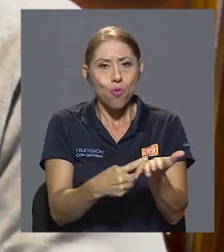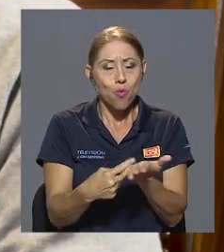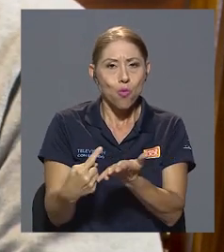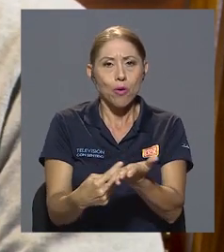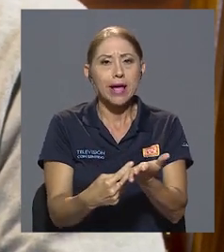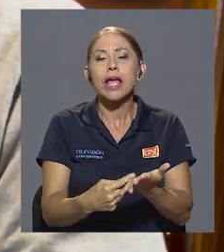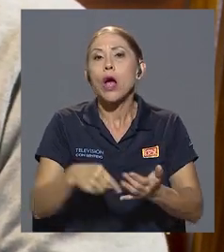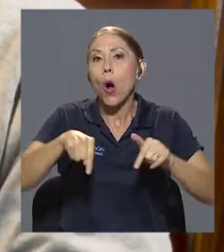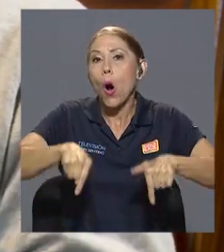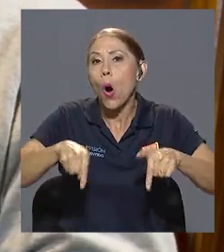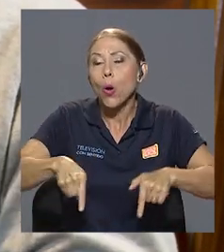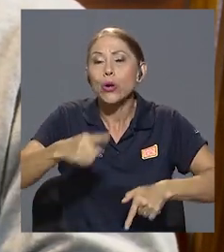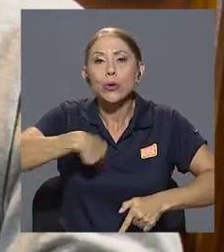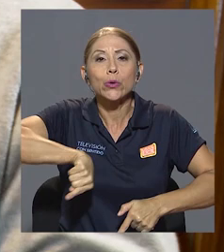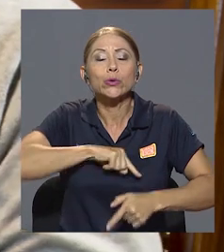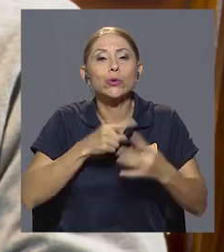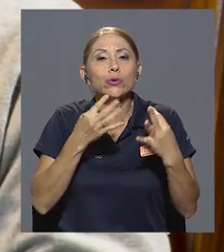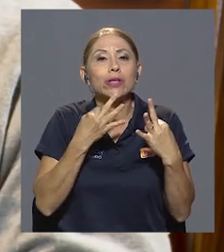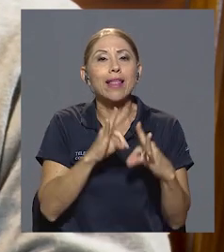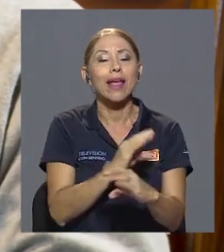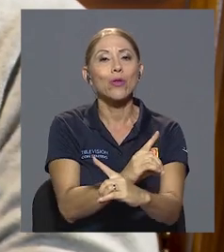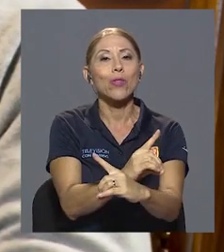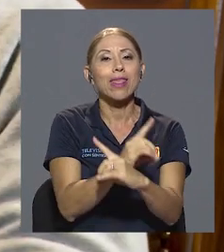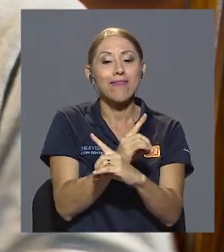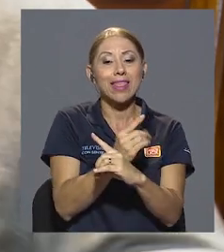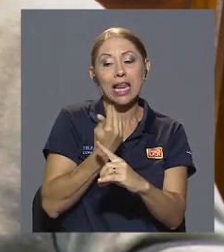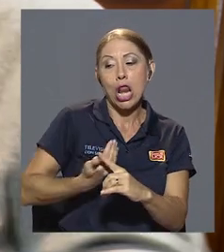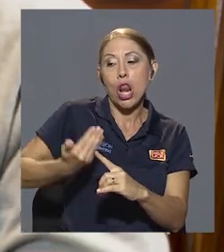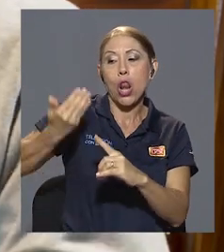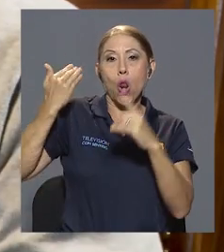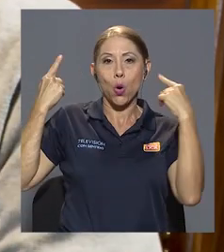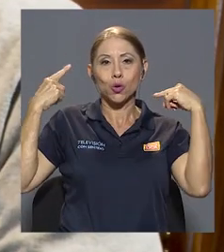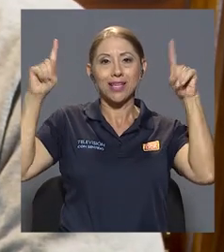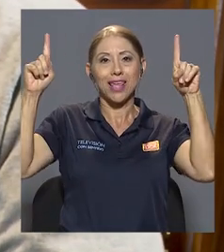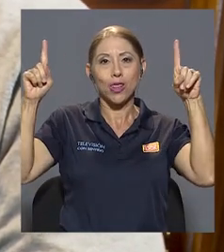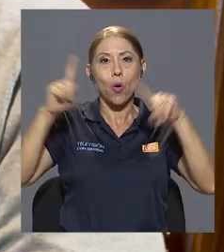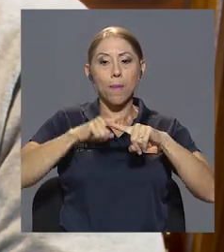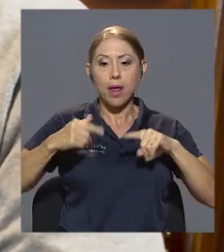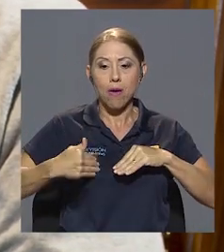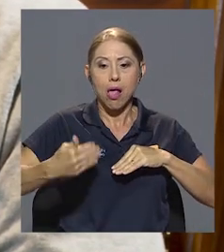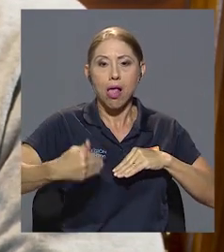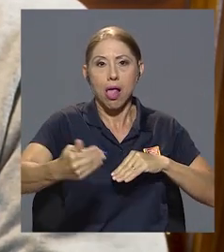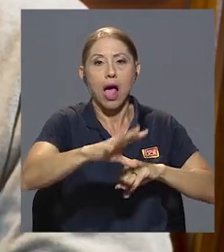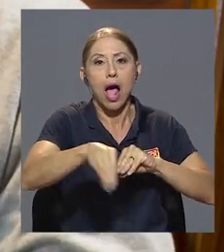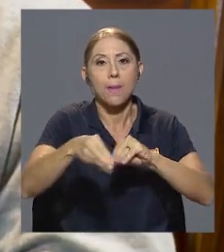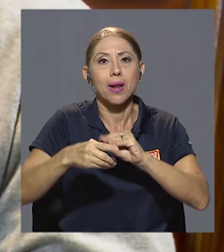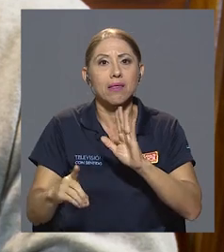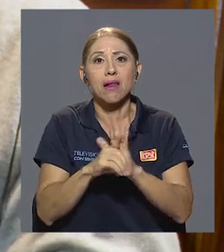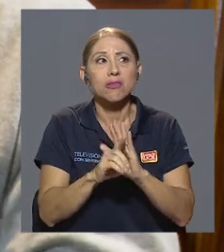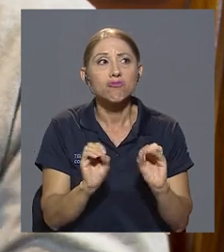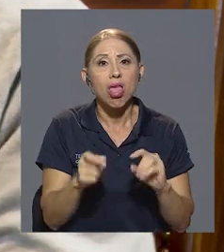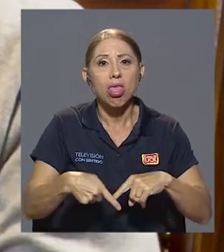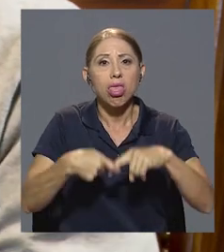estamos más bien tratando de defender lo conseguido y no tanto de ampliar los derechos es decir que ya